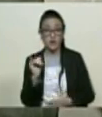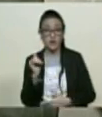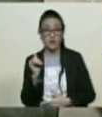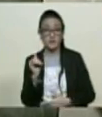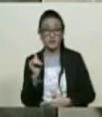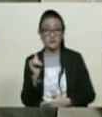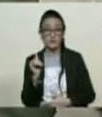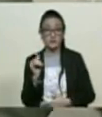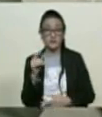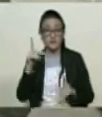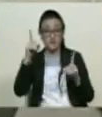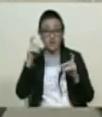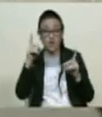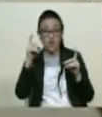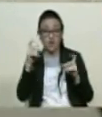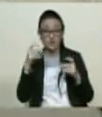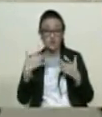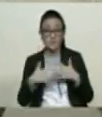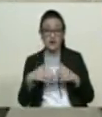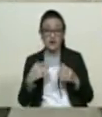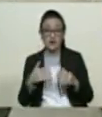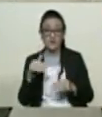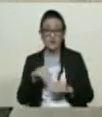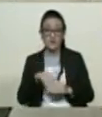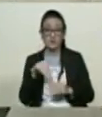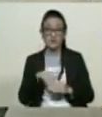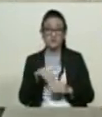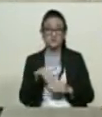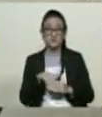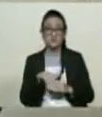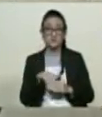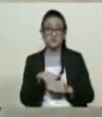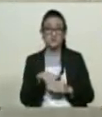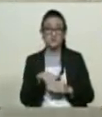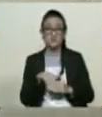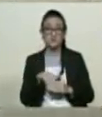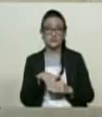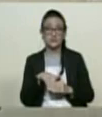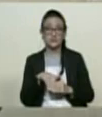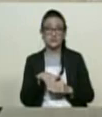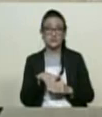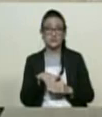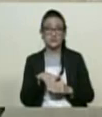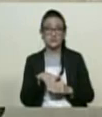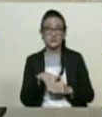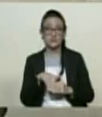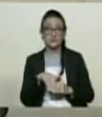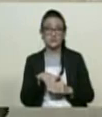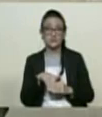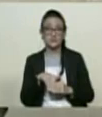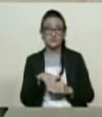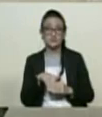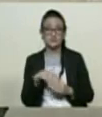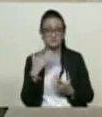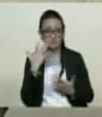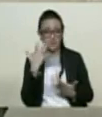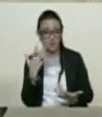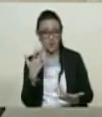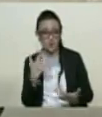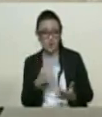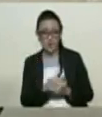de máquinas de votación acumuladas en piras. Una cosa, una imagen